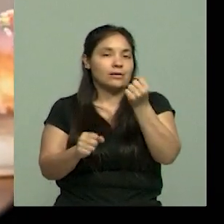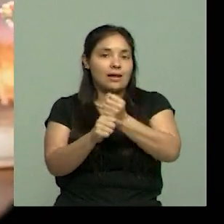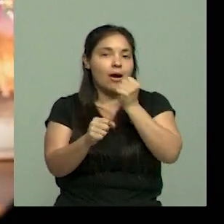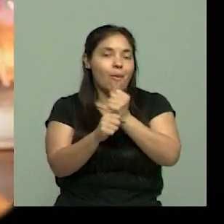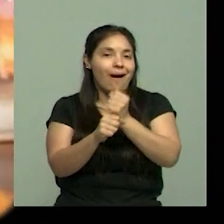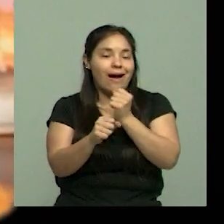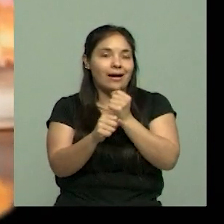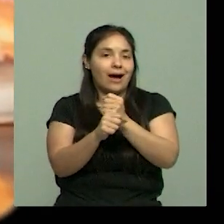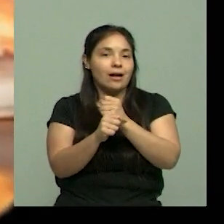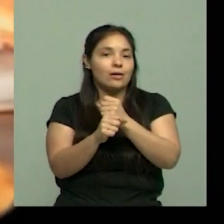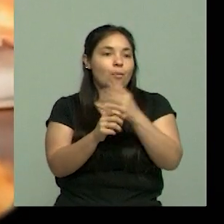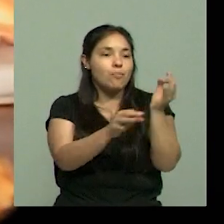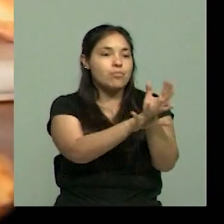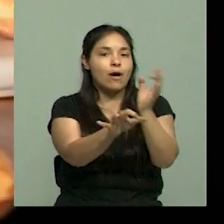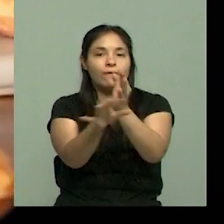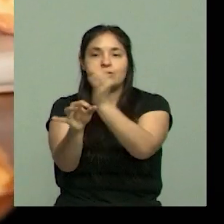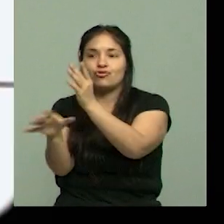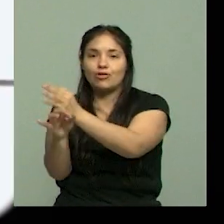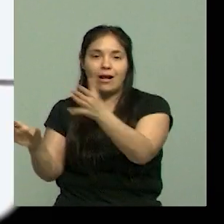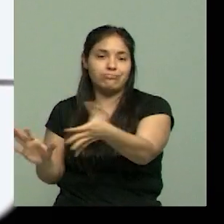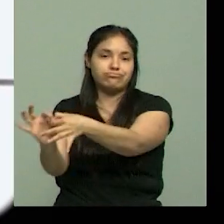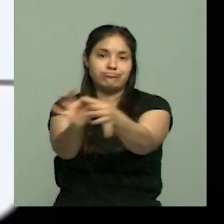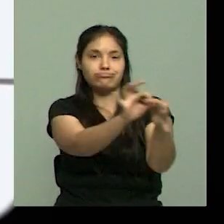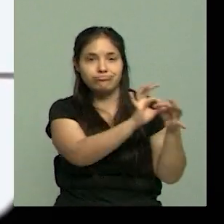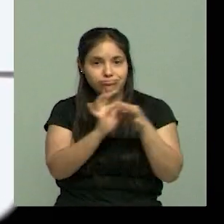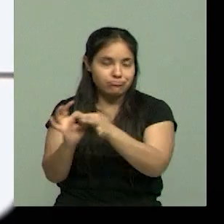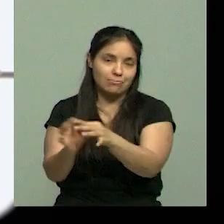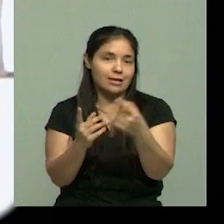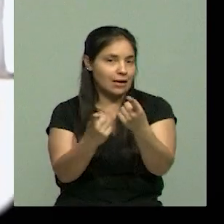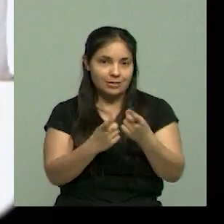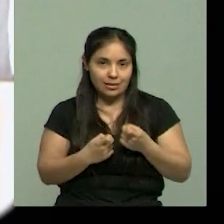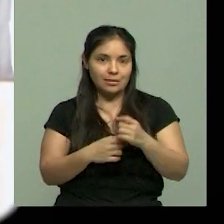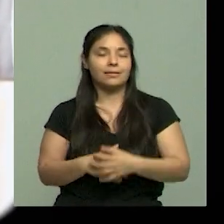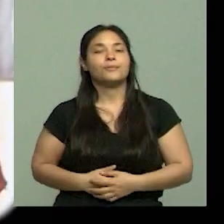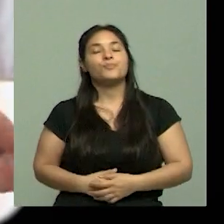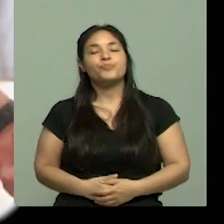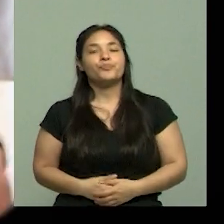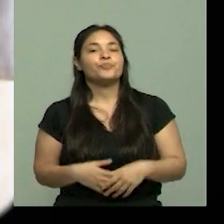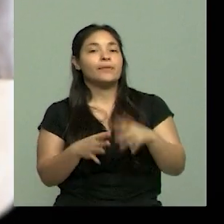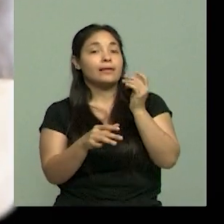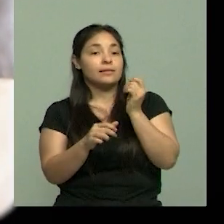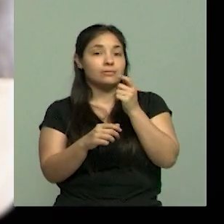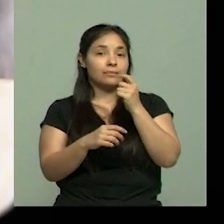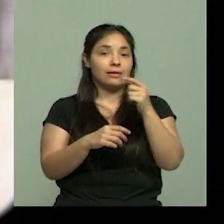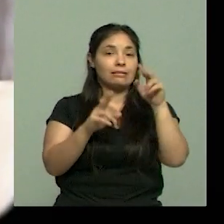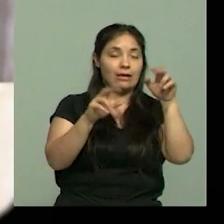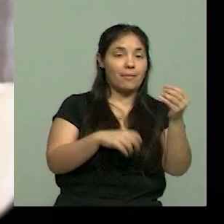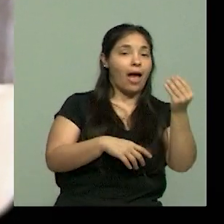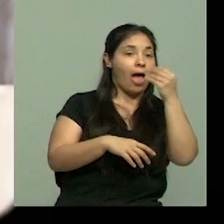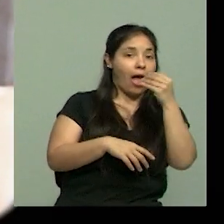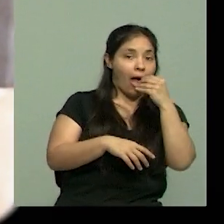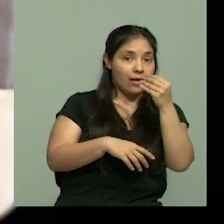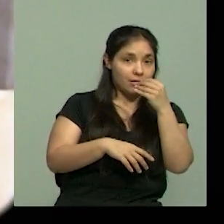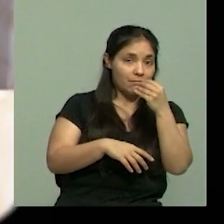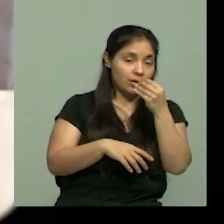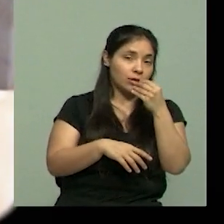interdisciplinaria. ¿Sabes qué? Por ahí el tema de la anorexia y la bulimia, que son temáticas que están